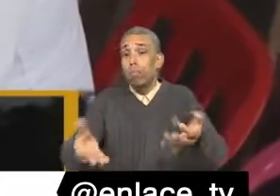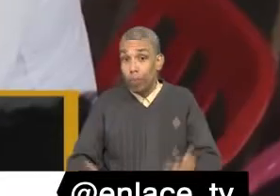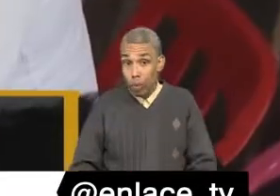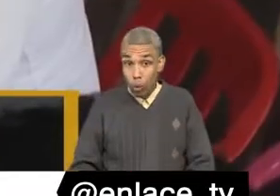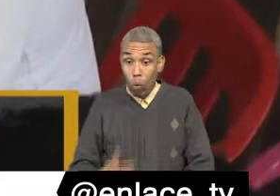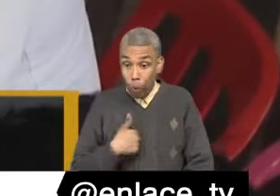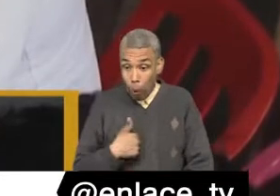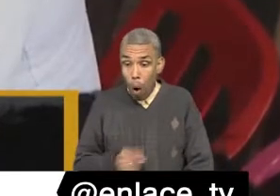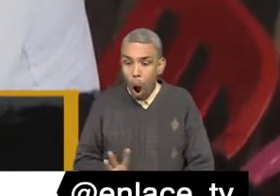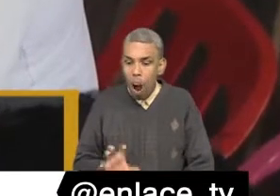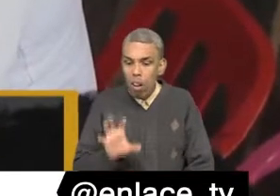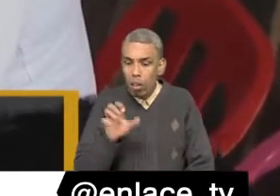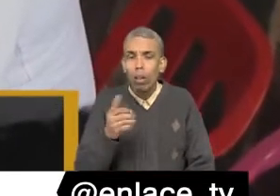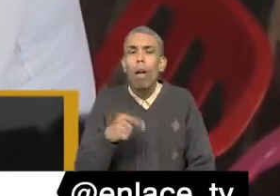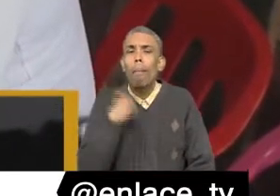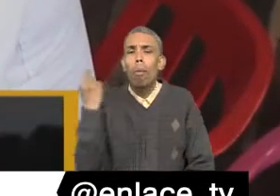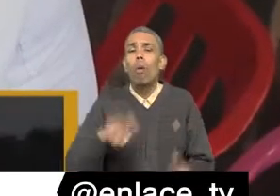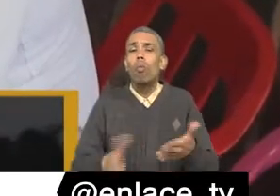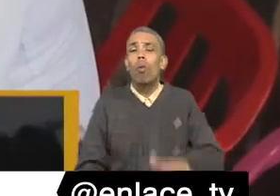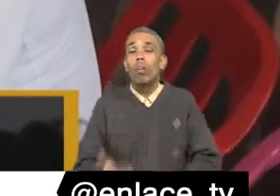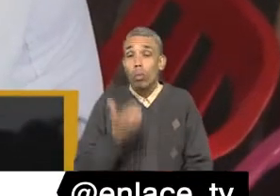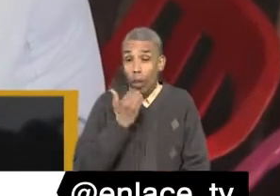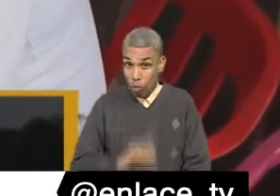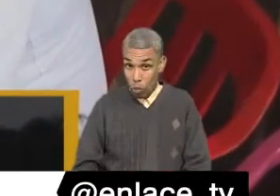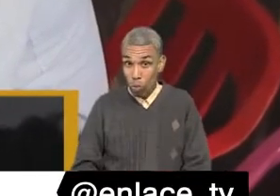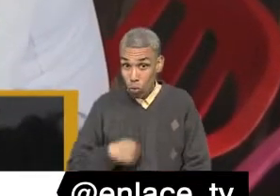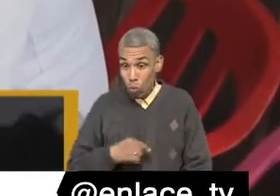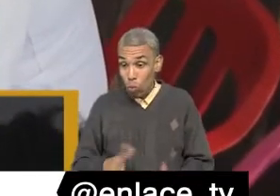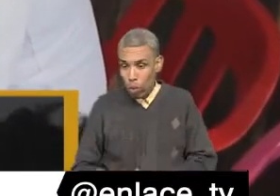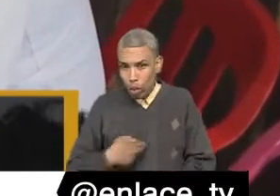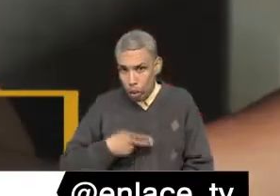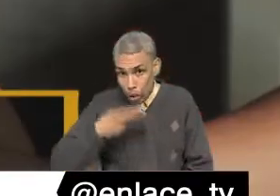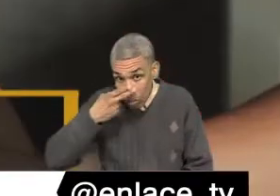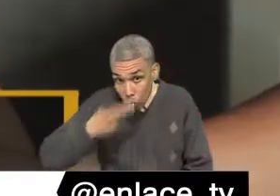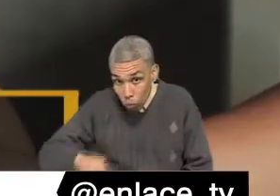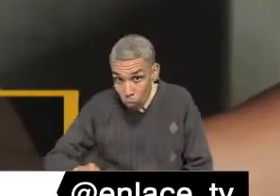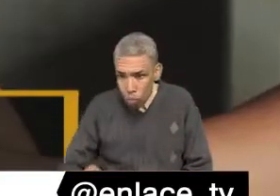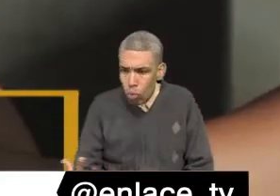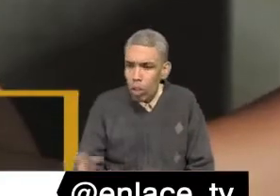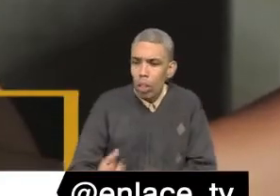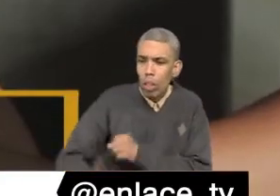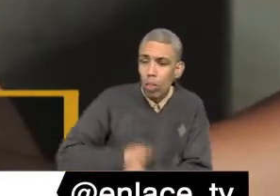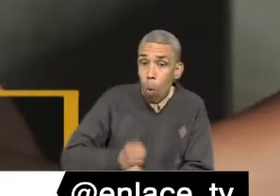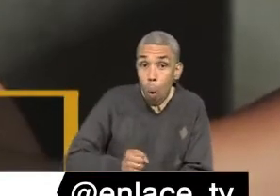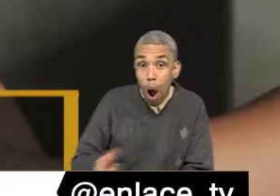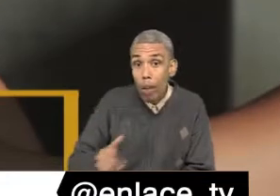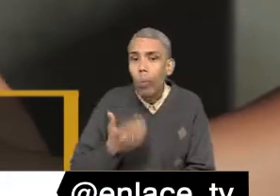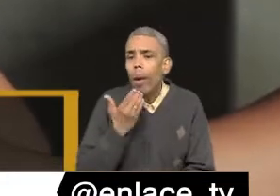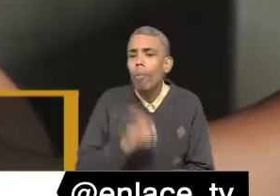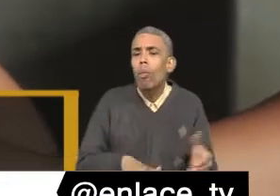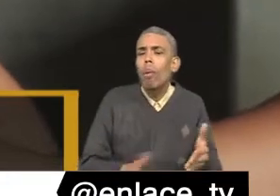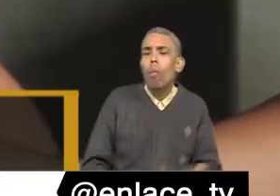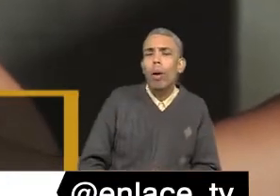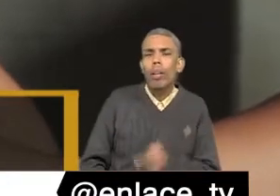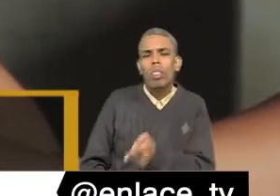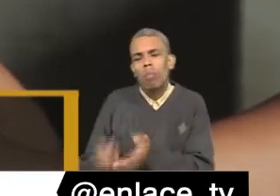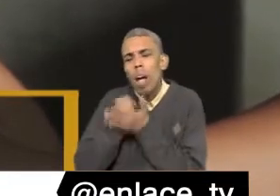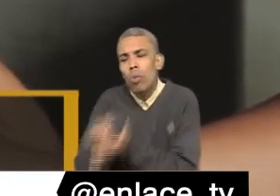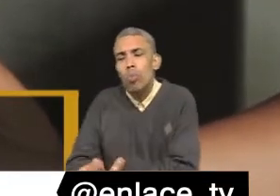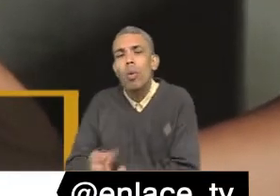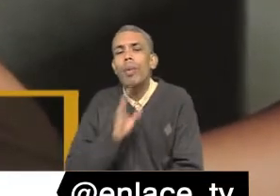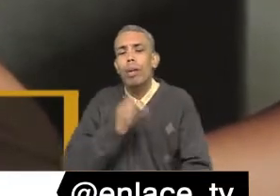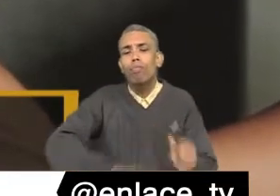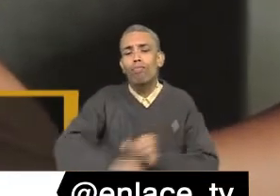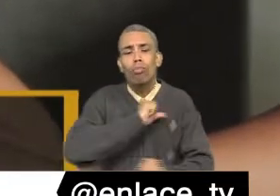estoy muriendo, de verdad. Me estoy muriendo, yo tengo una niña de 5 años, necesito luchar por ella, necesito que me hagan un favor, por favor. La gente